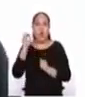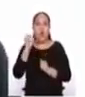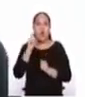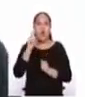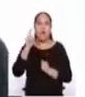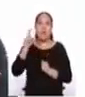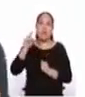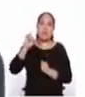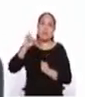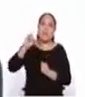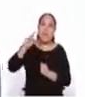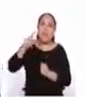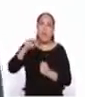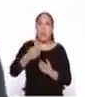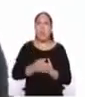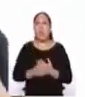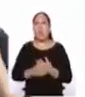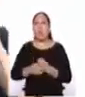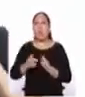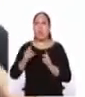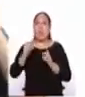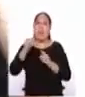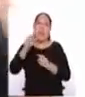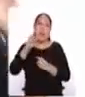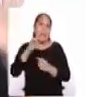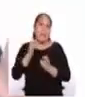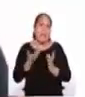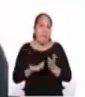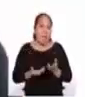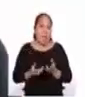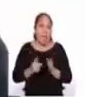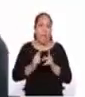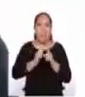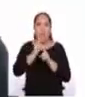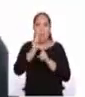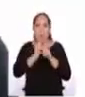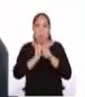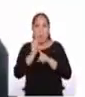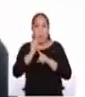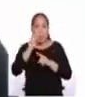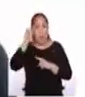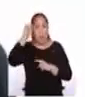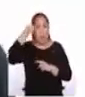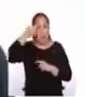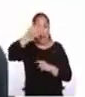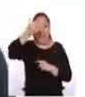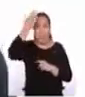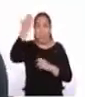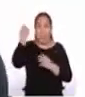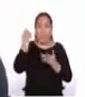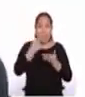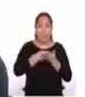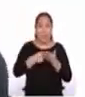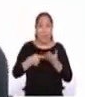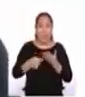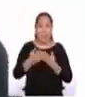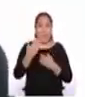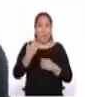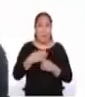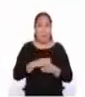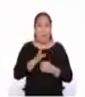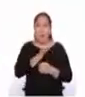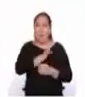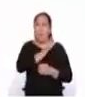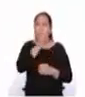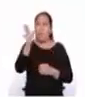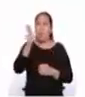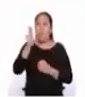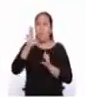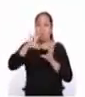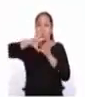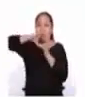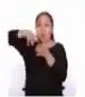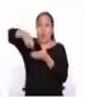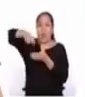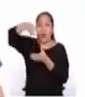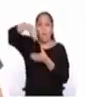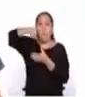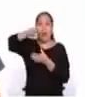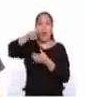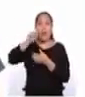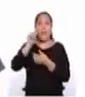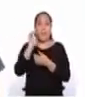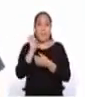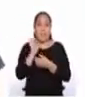gravedad y la temperatura. ¿Se acuerdan de todo lo que vimos la semana pasada cuando viajamos hasta Marte? En ese